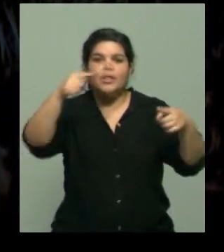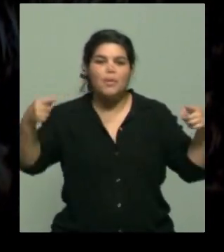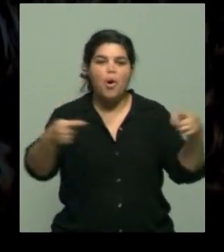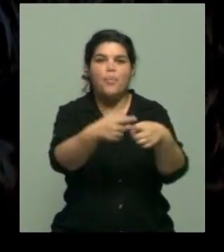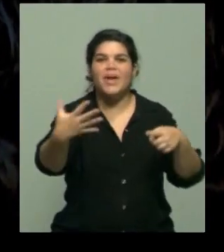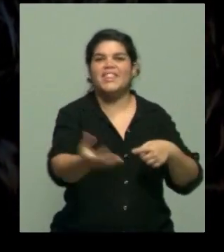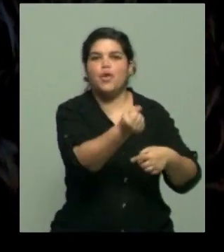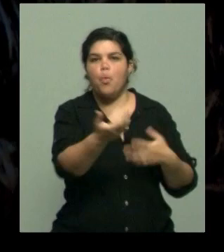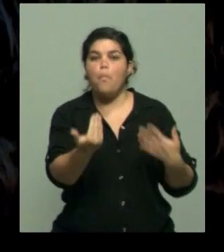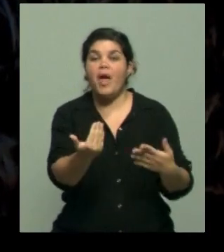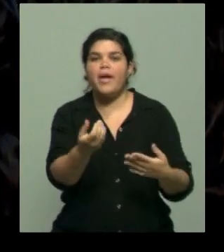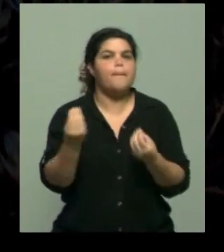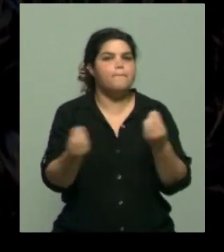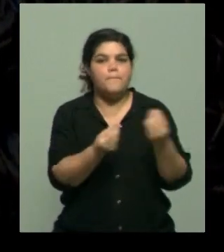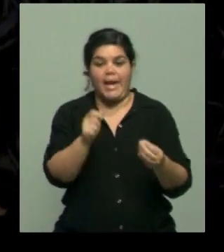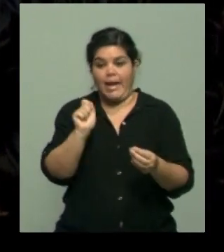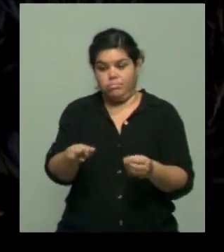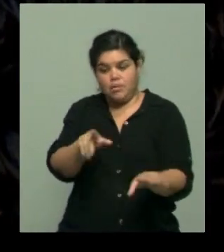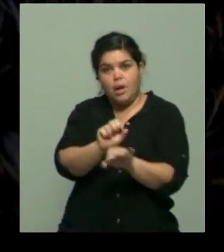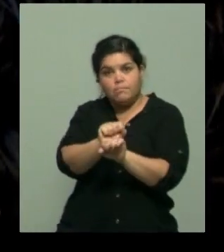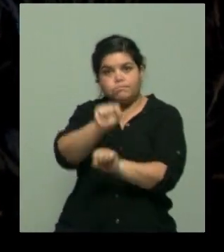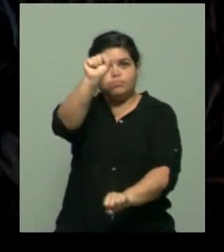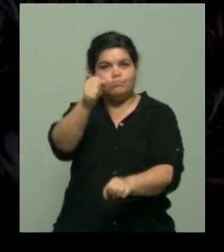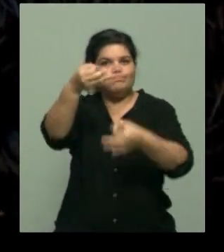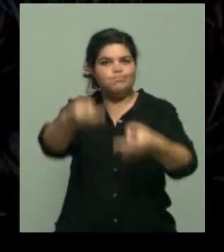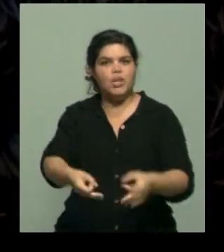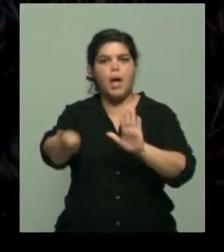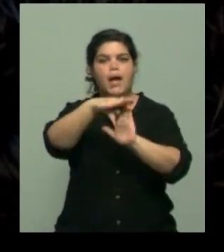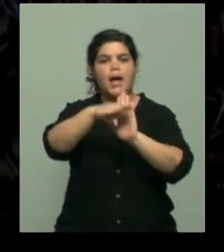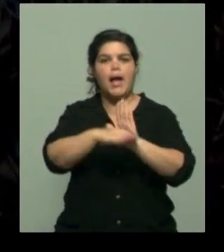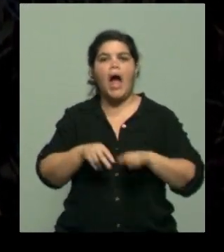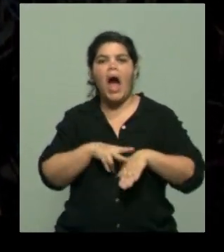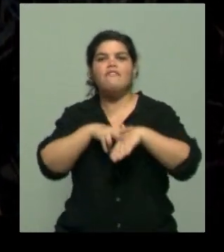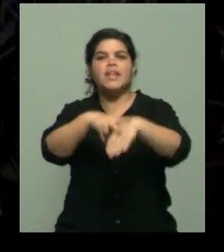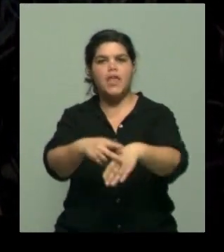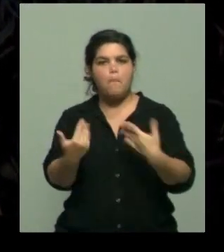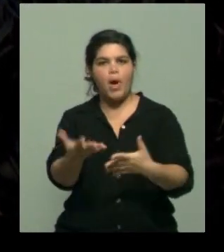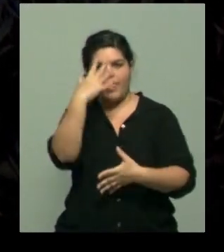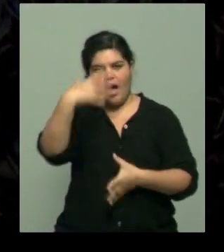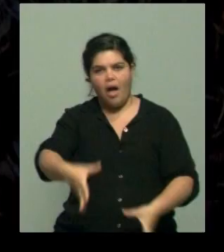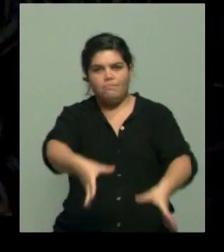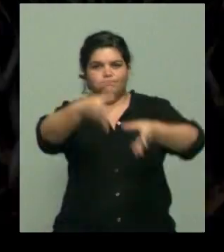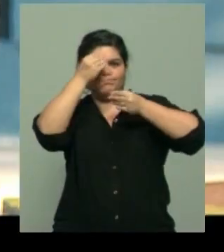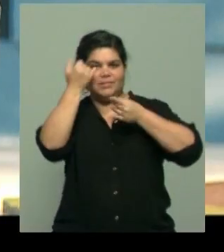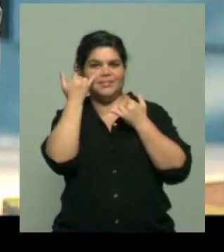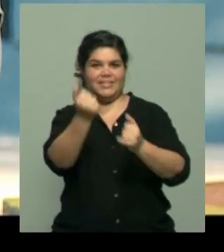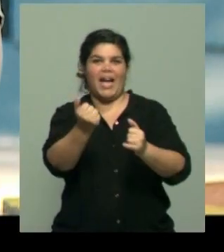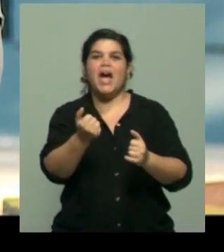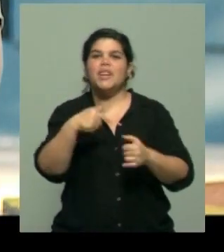en el medio un profesional con las competencias que debe egresar para desempeñarse en una tarea docente.